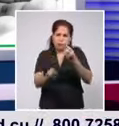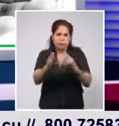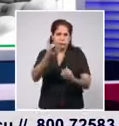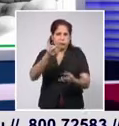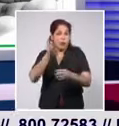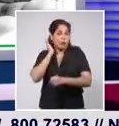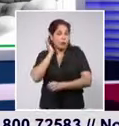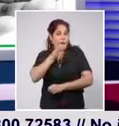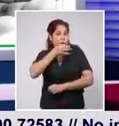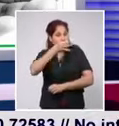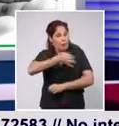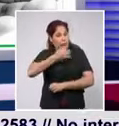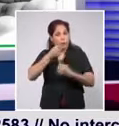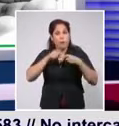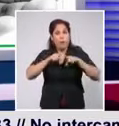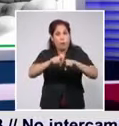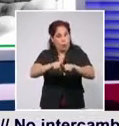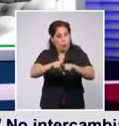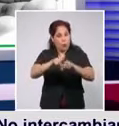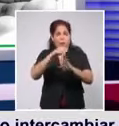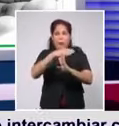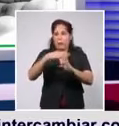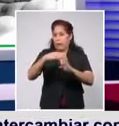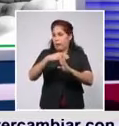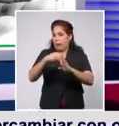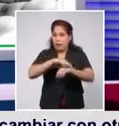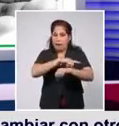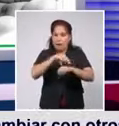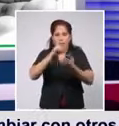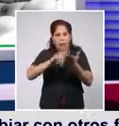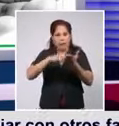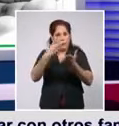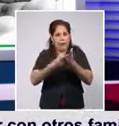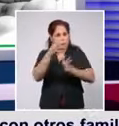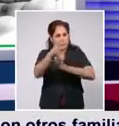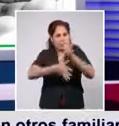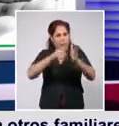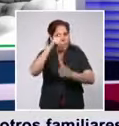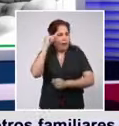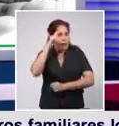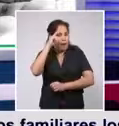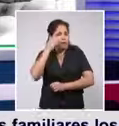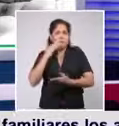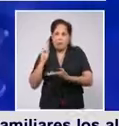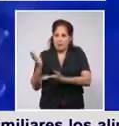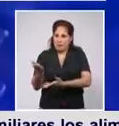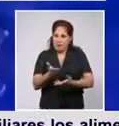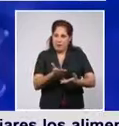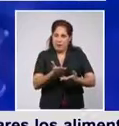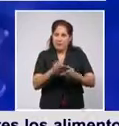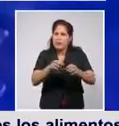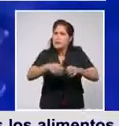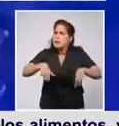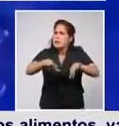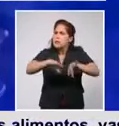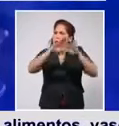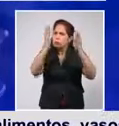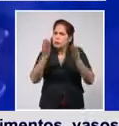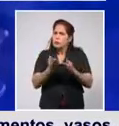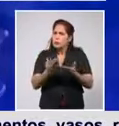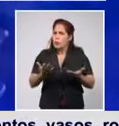prensa. Nos acompañará para ello la intérprete de lengua de señas, Eileen Coto. Bienvenida. ¿Y cuál es la situación, doctor, en el